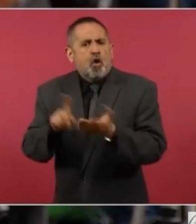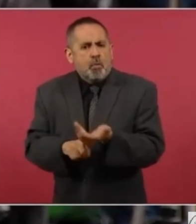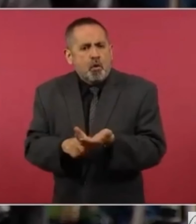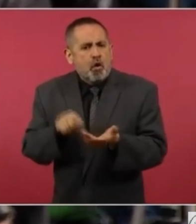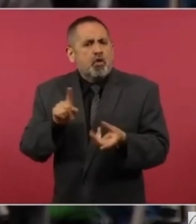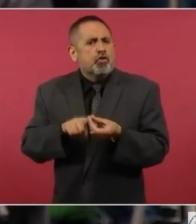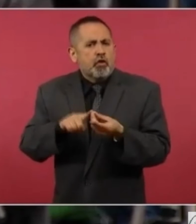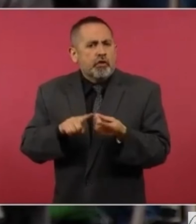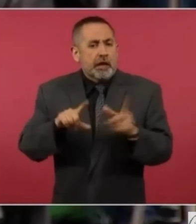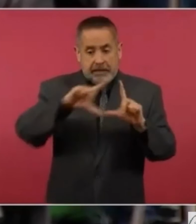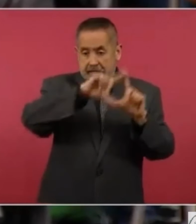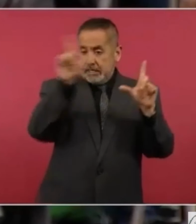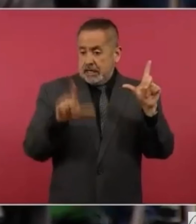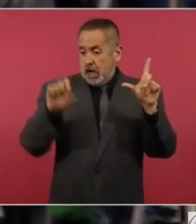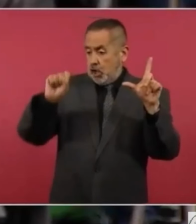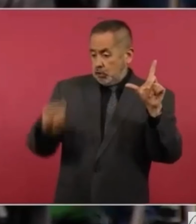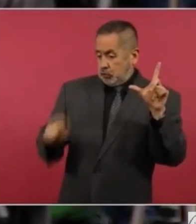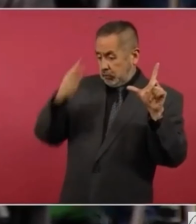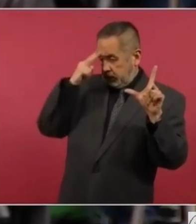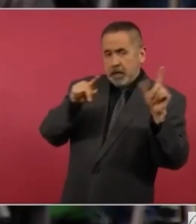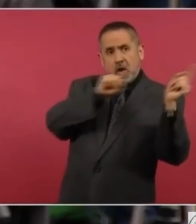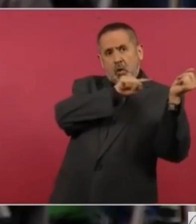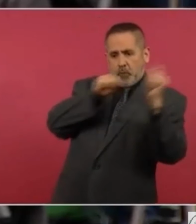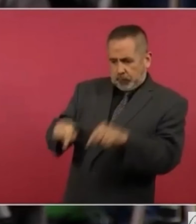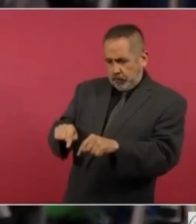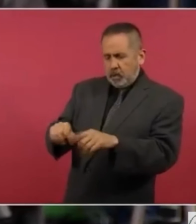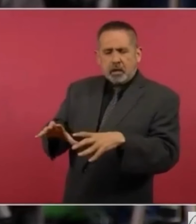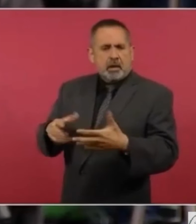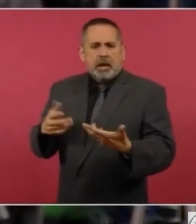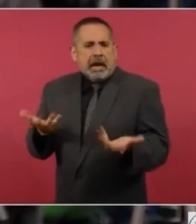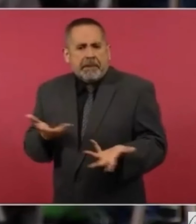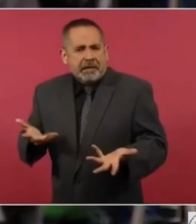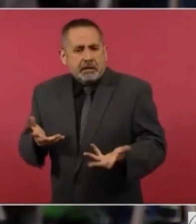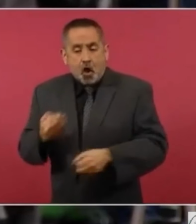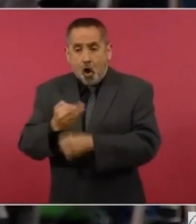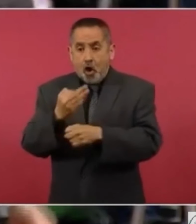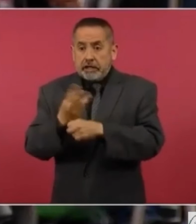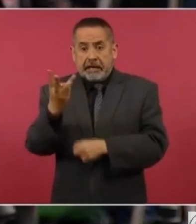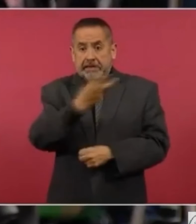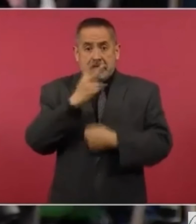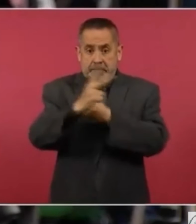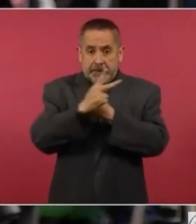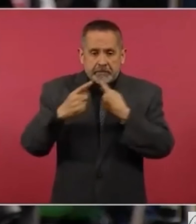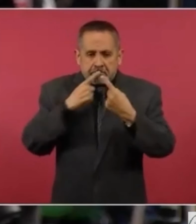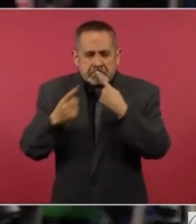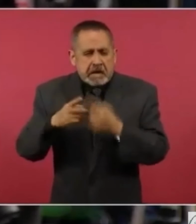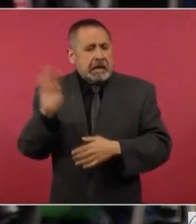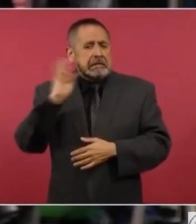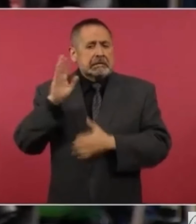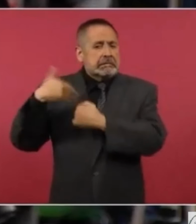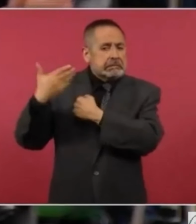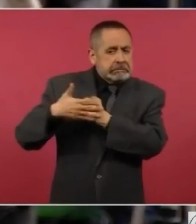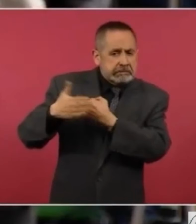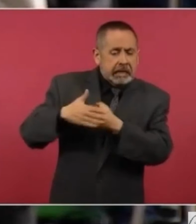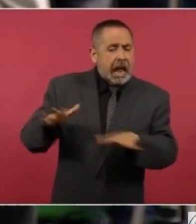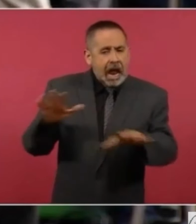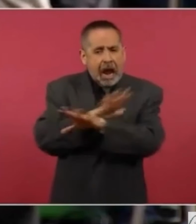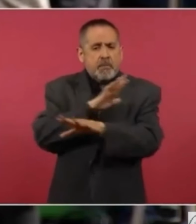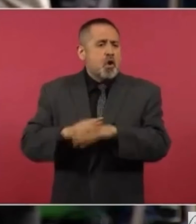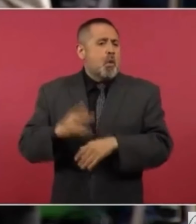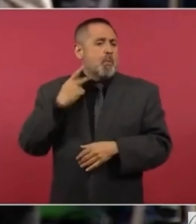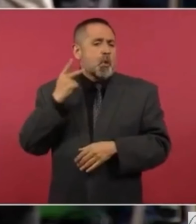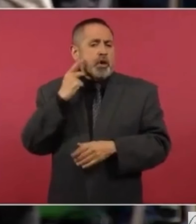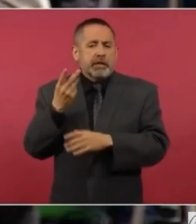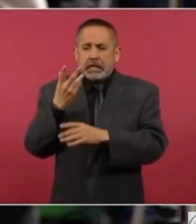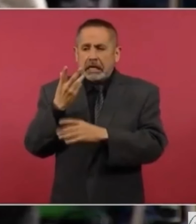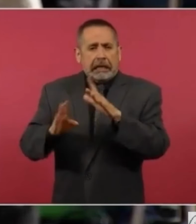de México, qué funciones va a tener y si después de esta cumbre pues podremos ver un cambio realmente en las políticas migratorias,